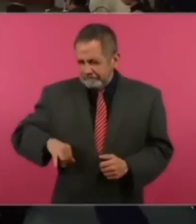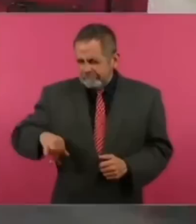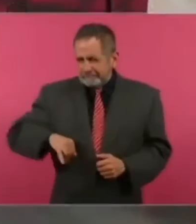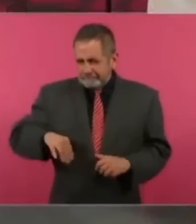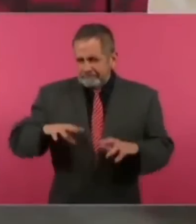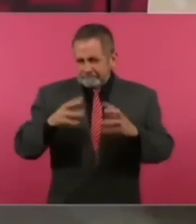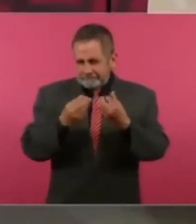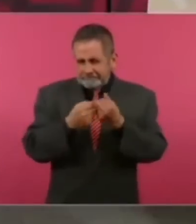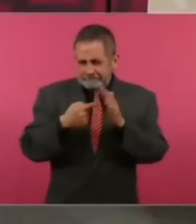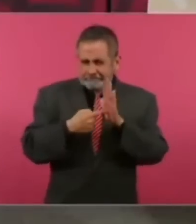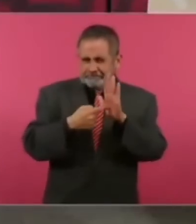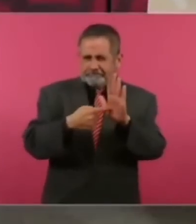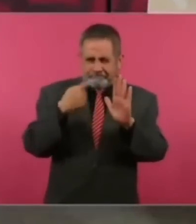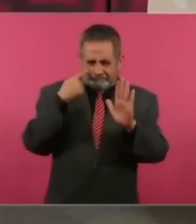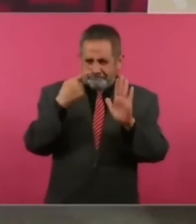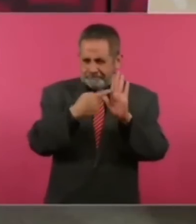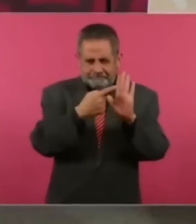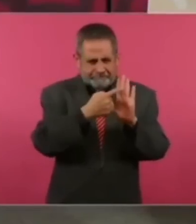importante,